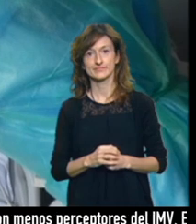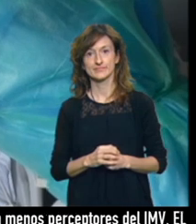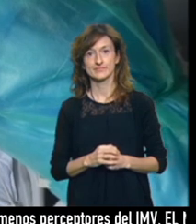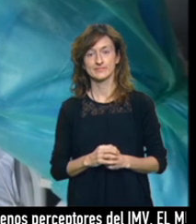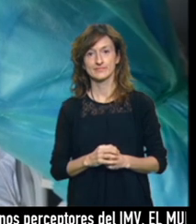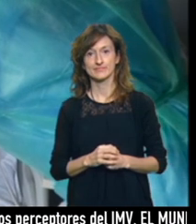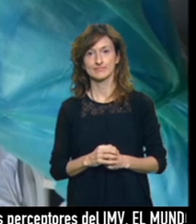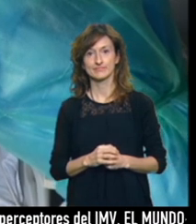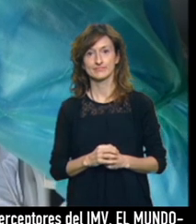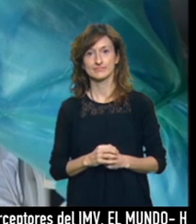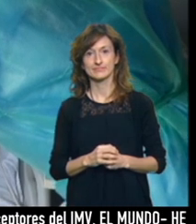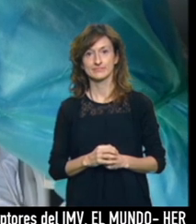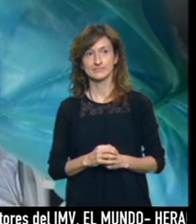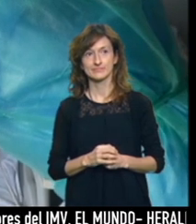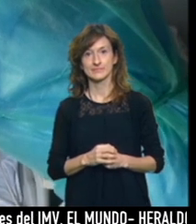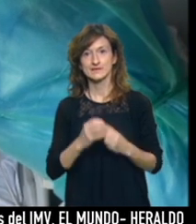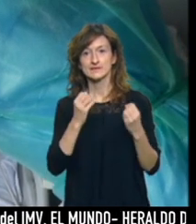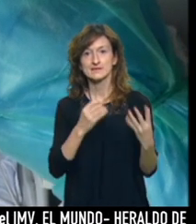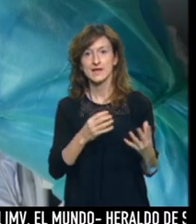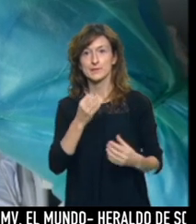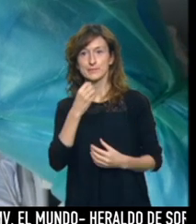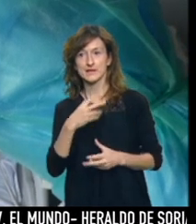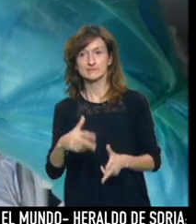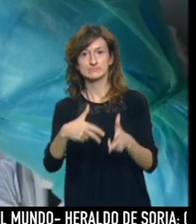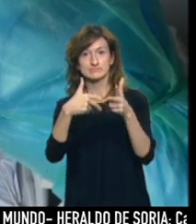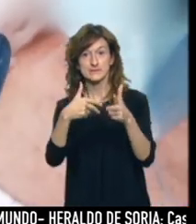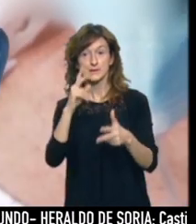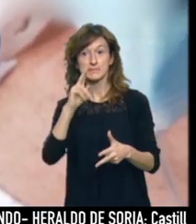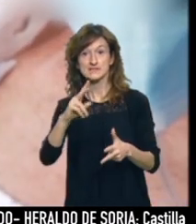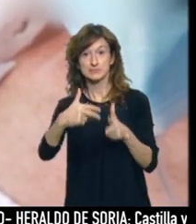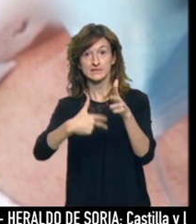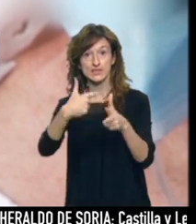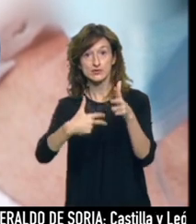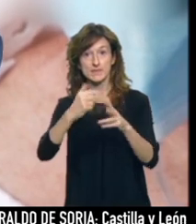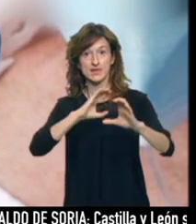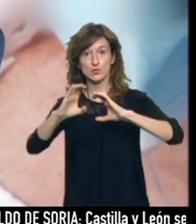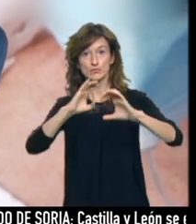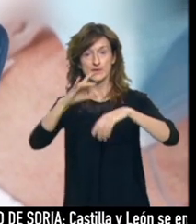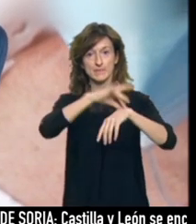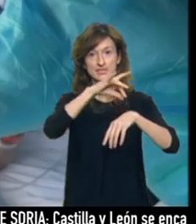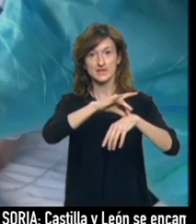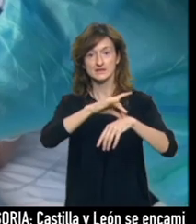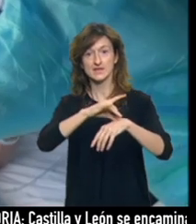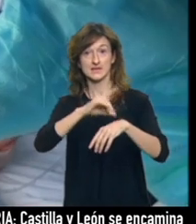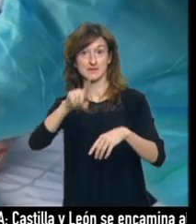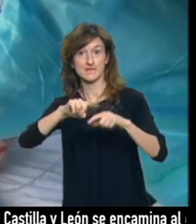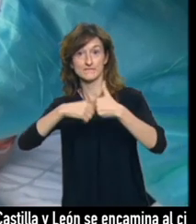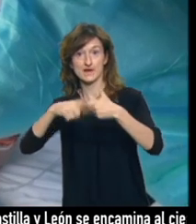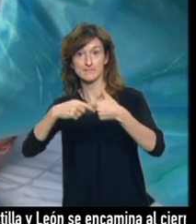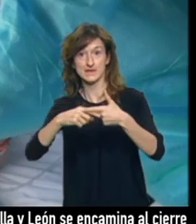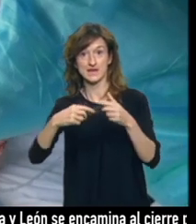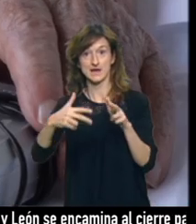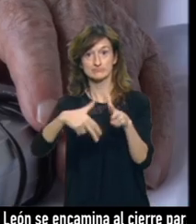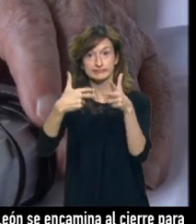¿Qué tal? Bien. ¿Qué tal estás? Así, por videollamada se comunican los pacientes con coronavirus con sus